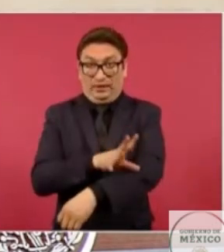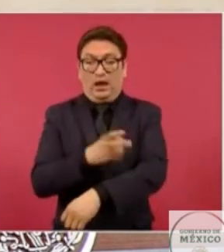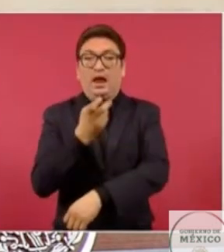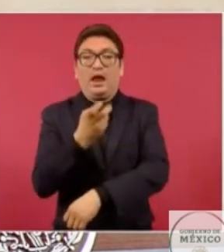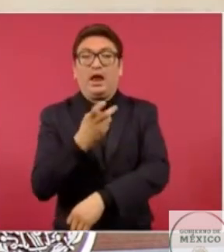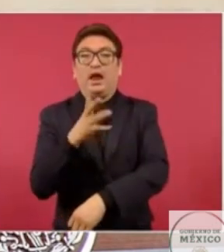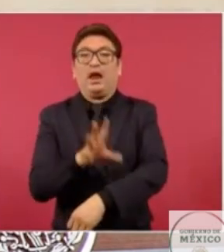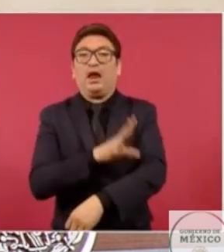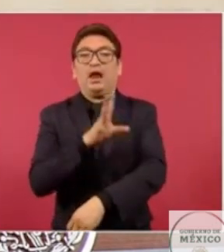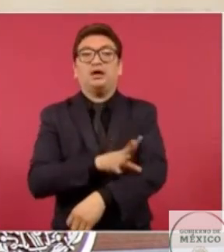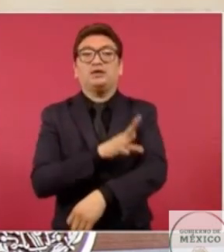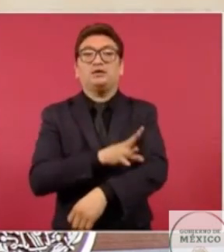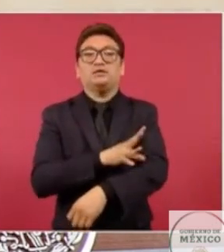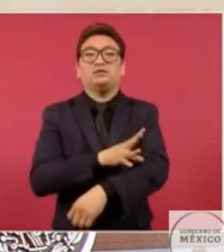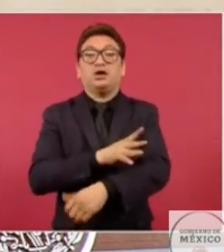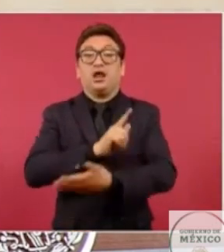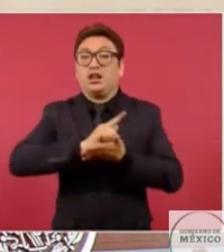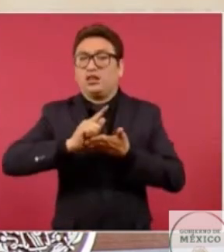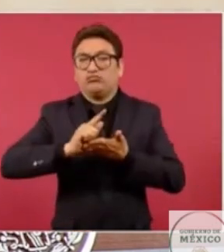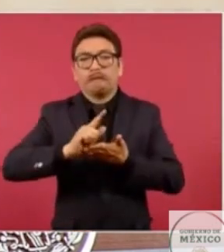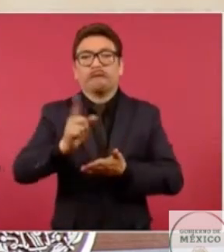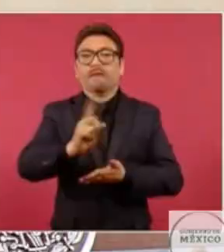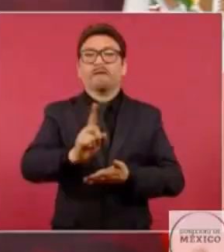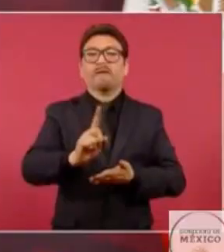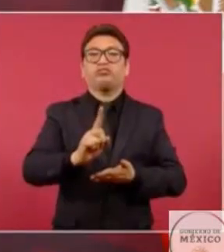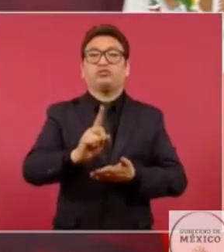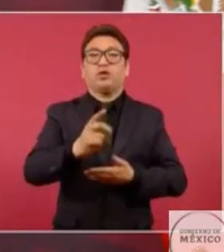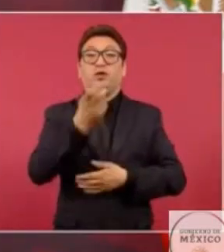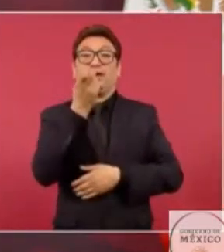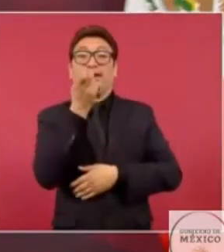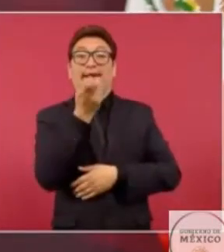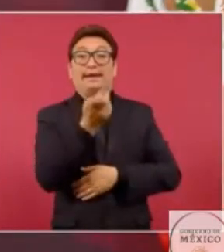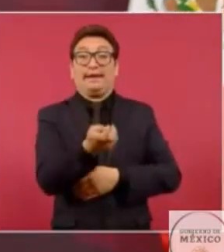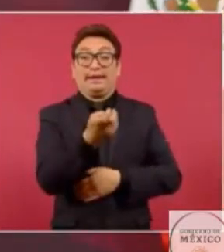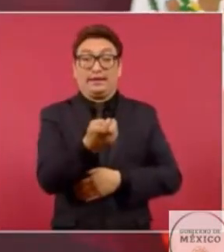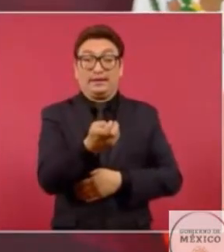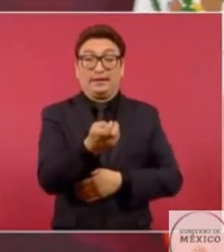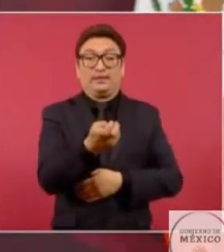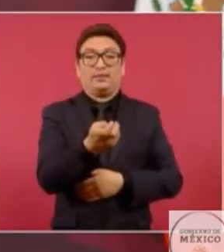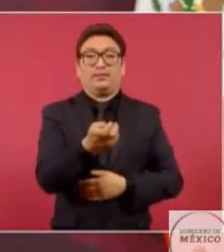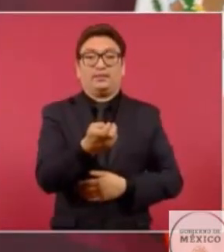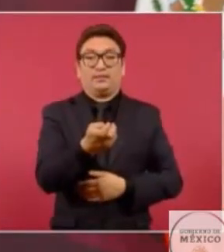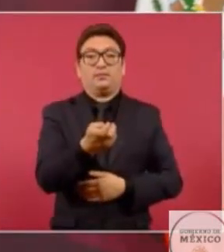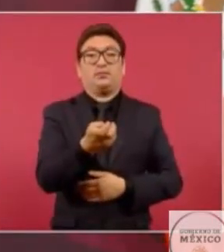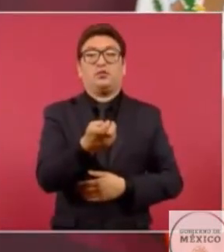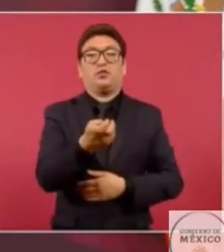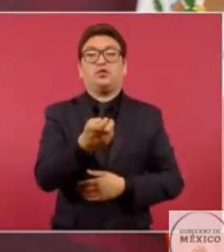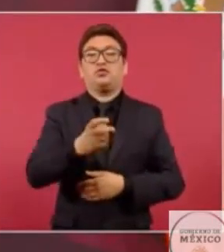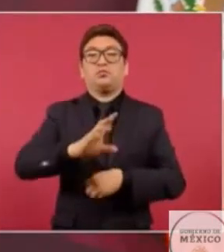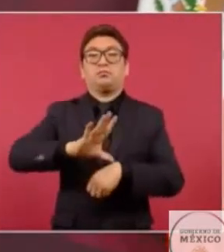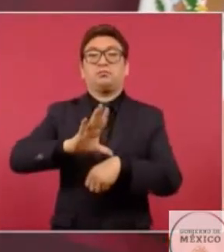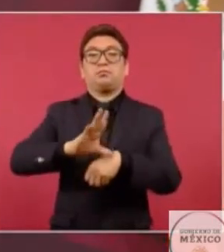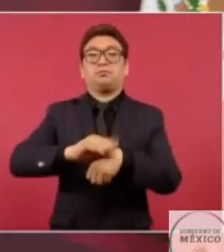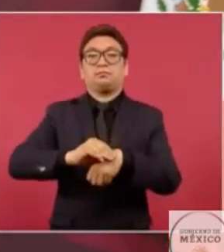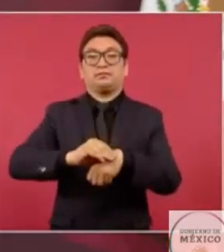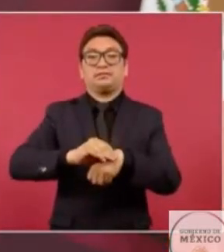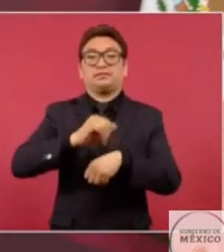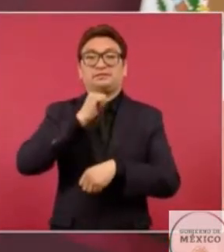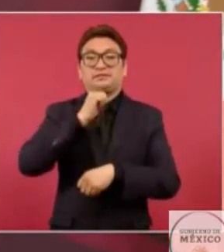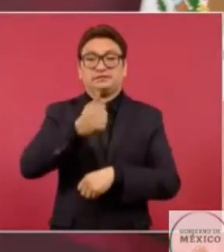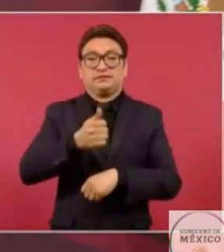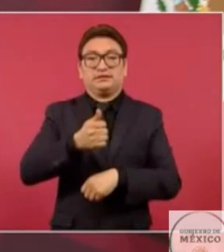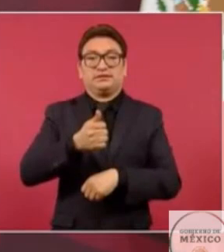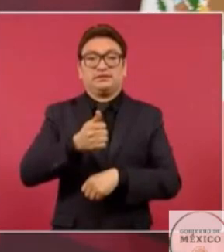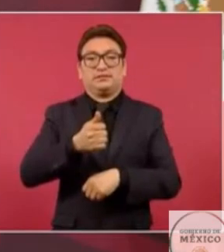y no la consideraban energía limpia y por eso no le permitían